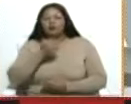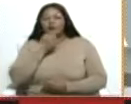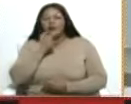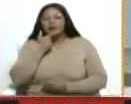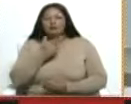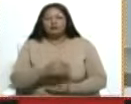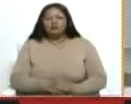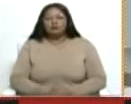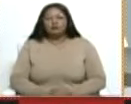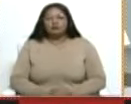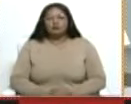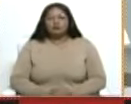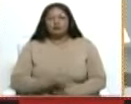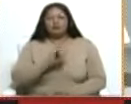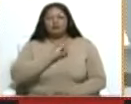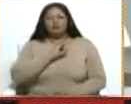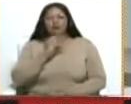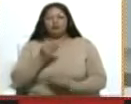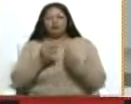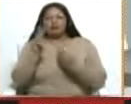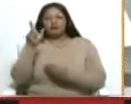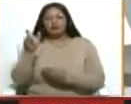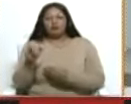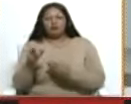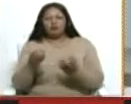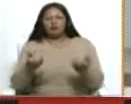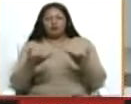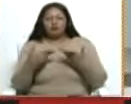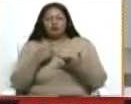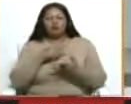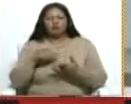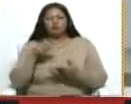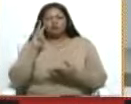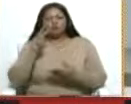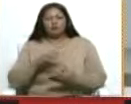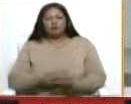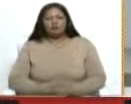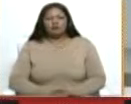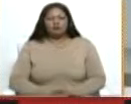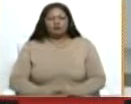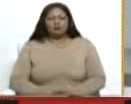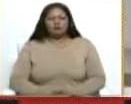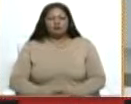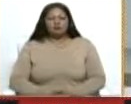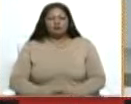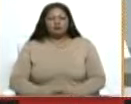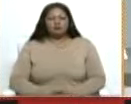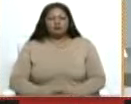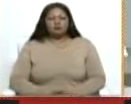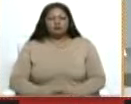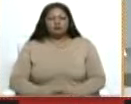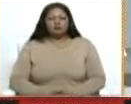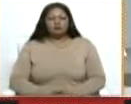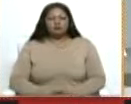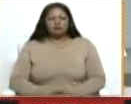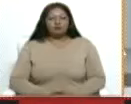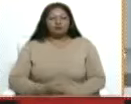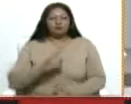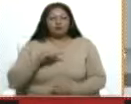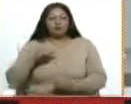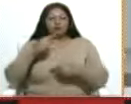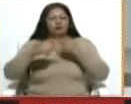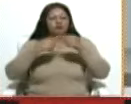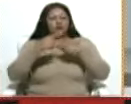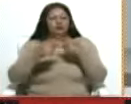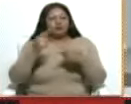nos identifican como venezolanos y nos nutren en nuestra, como en nuestro día a día. Pues creo que eso es lo